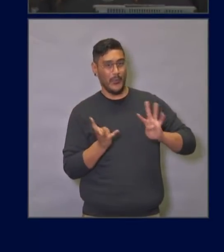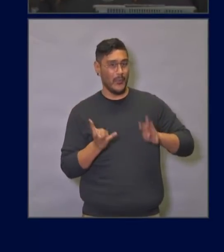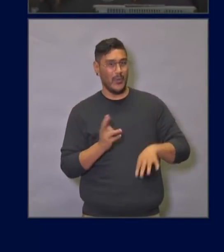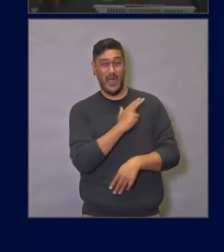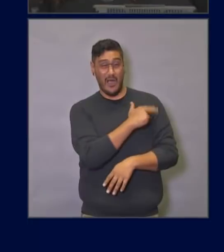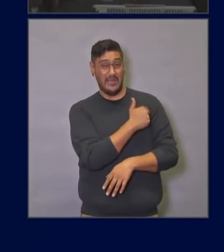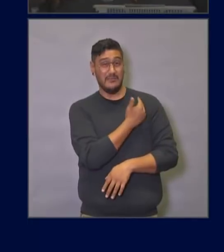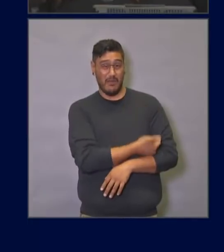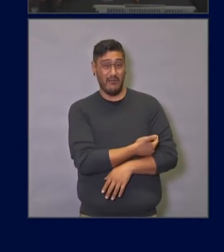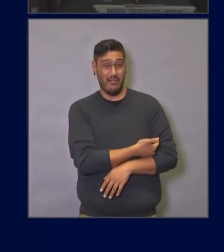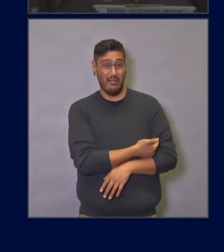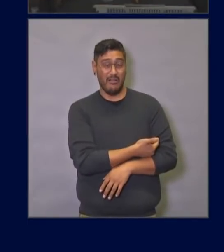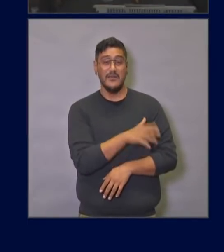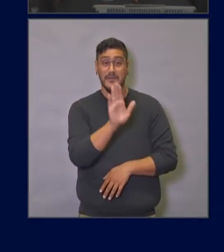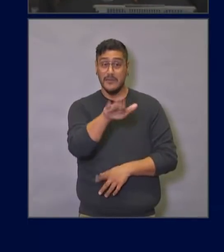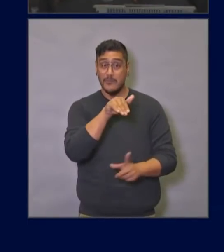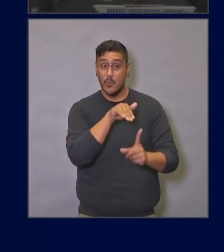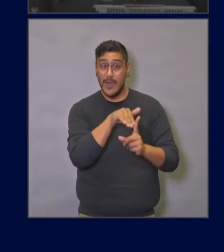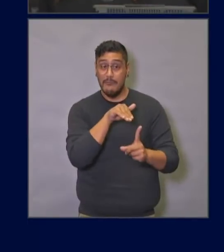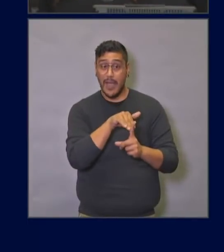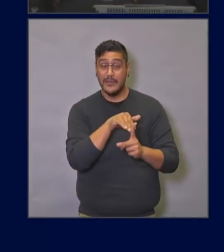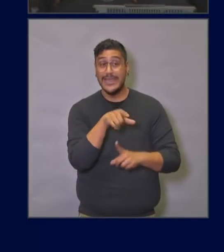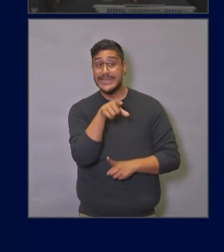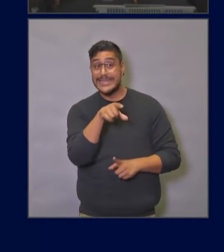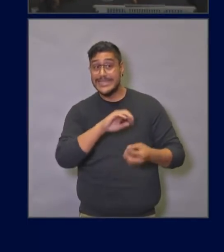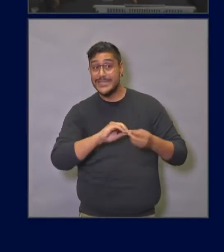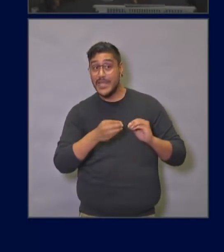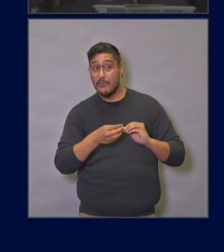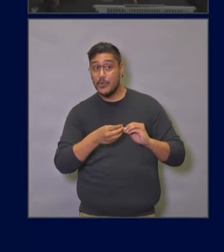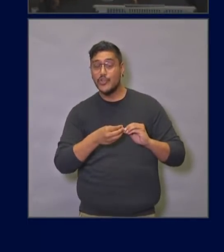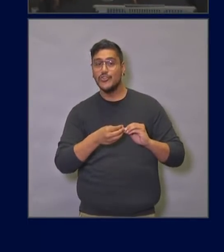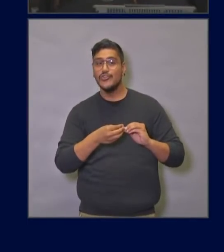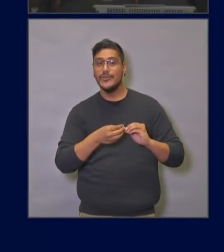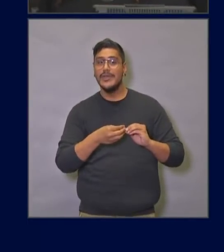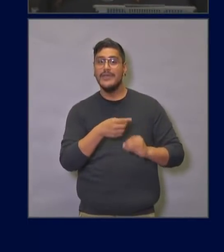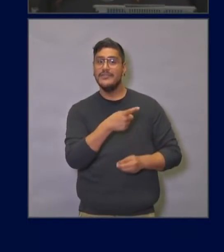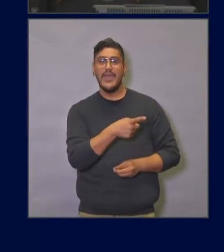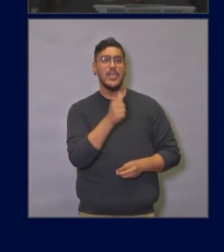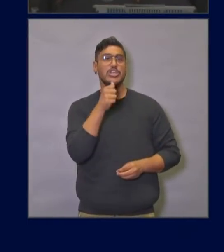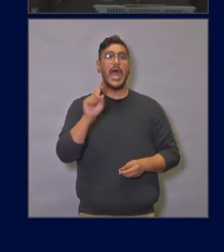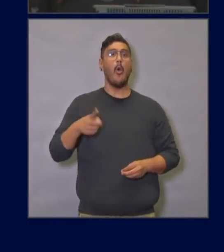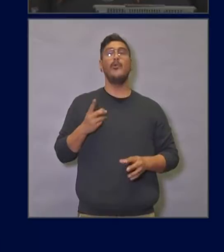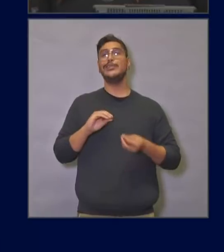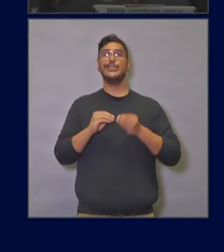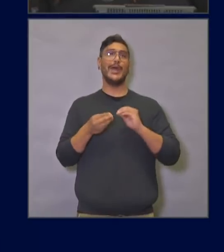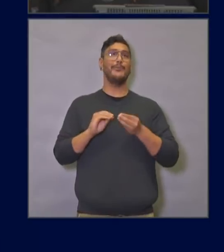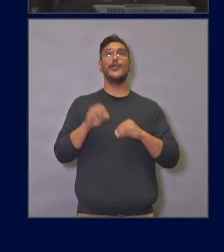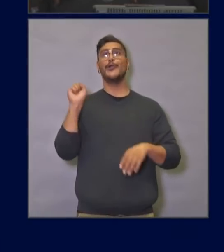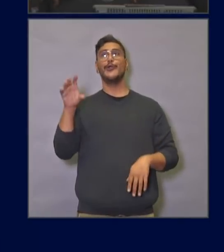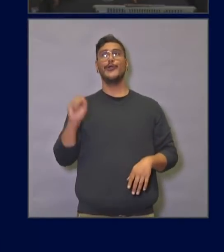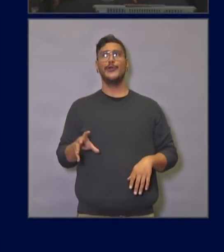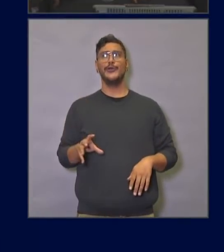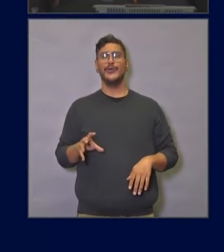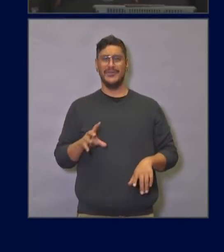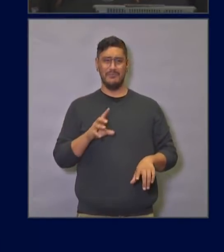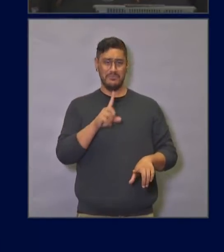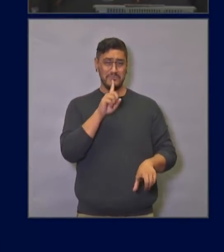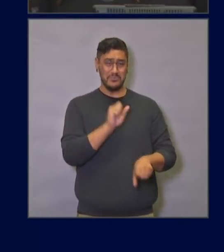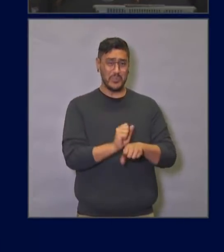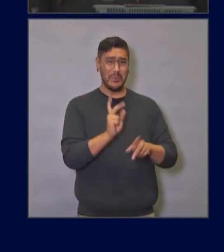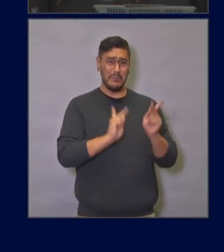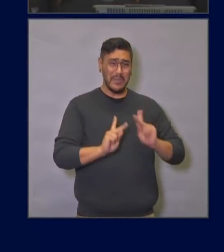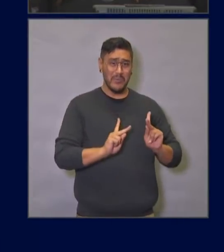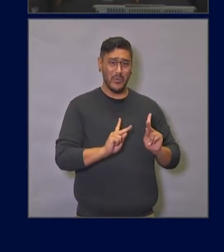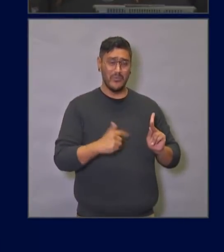Queremos acordar a todos que estos números y datos representan personas reales y que son amadas y que se extrañan mucho